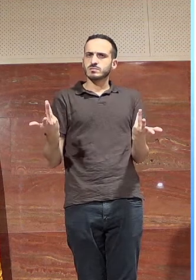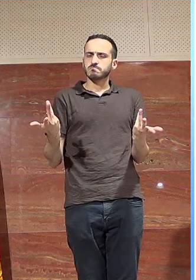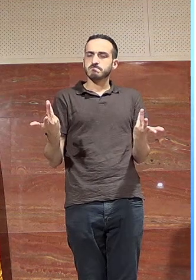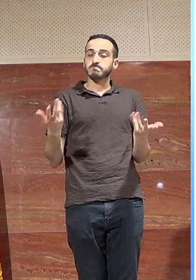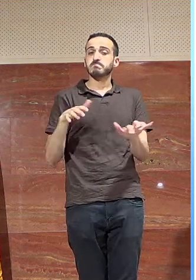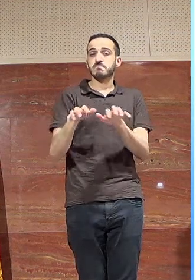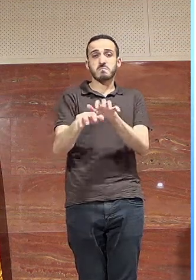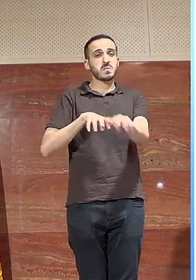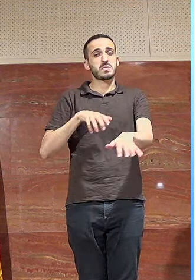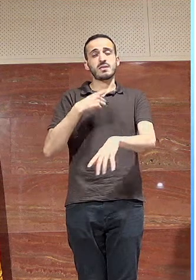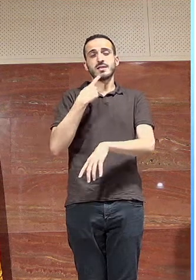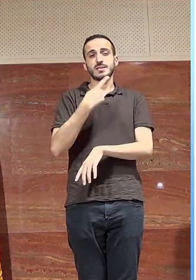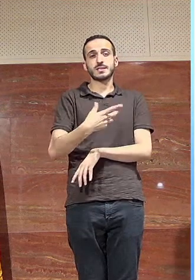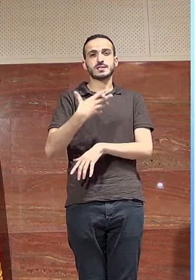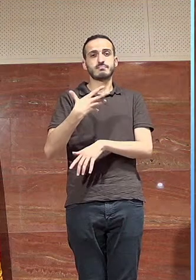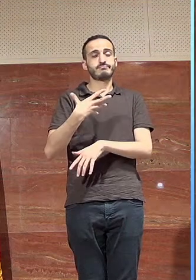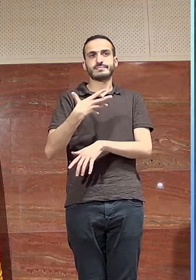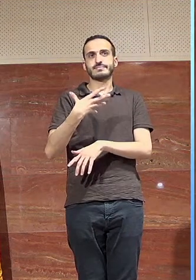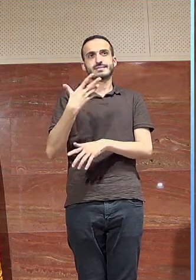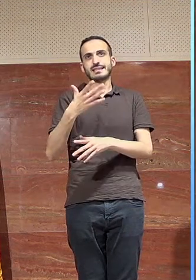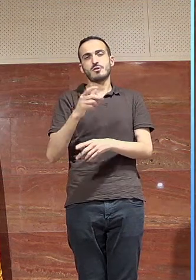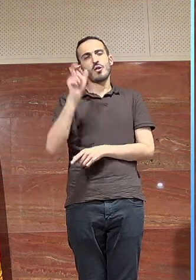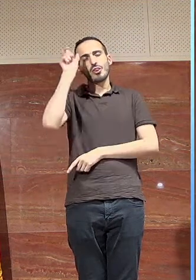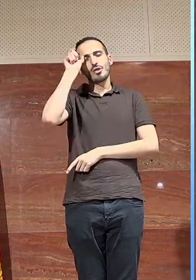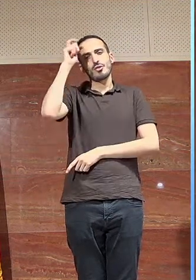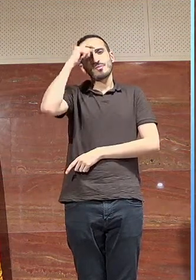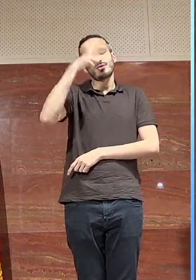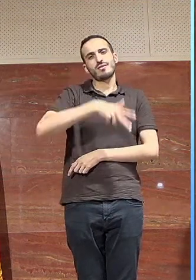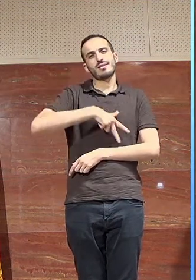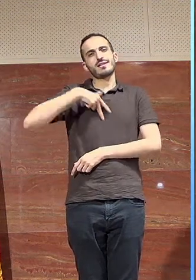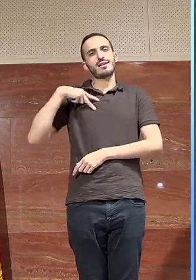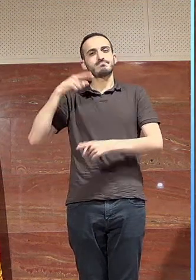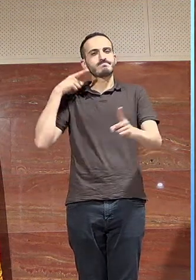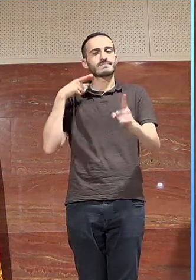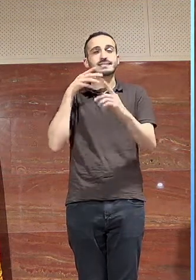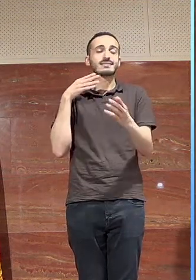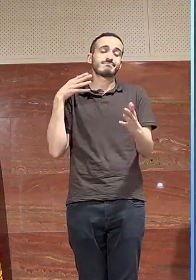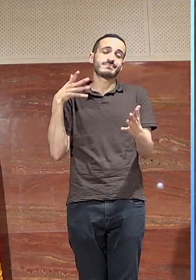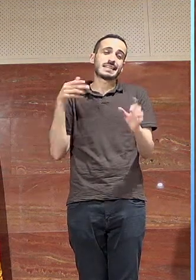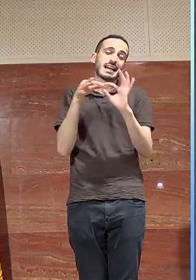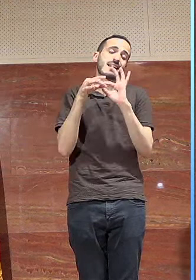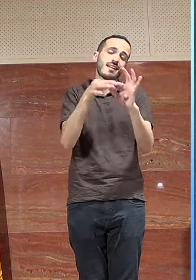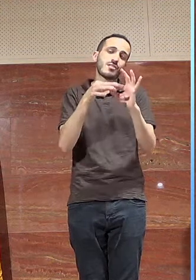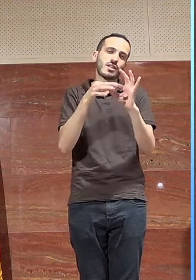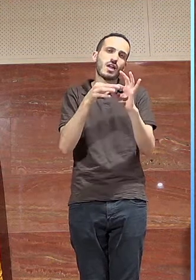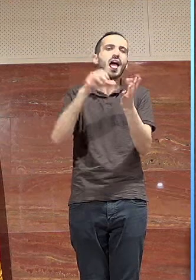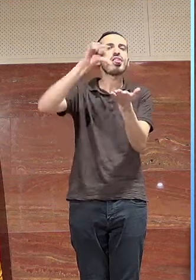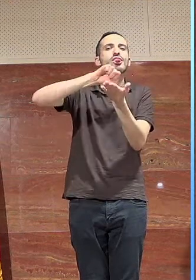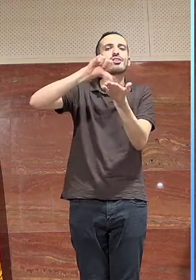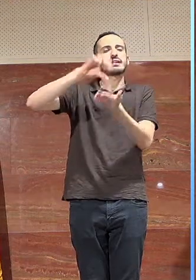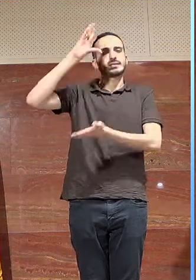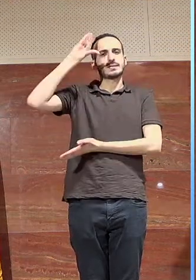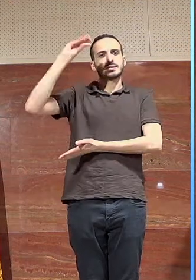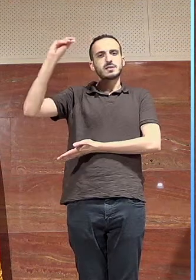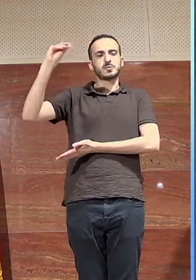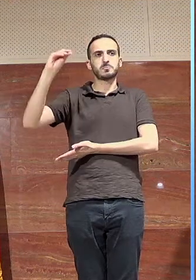Mayoritariamente, todavía, en términos globales, nos referimos sobre todo a ciudades inteligentes, ¿no? Entonces, inmediatamente